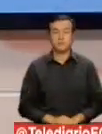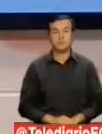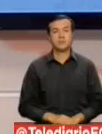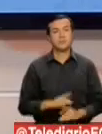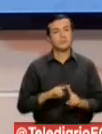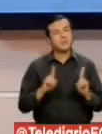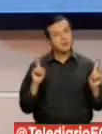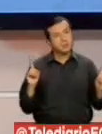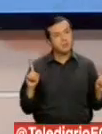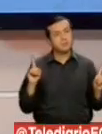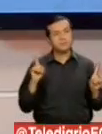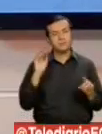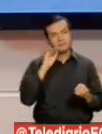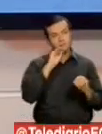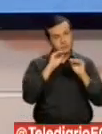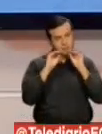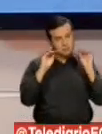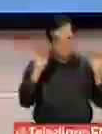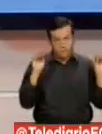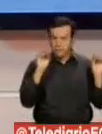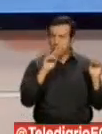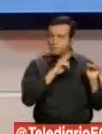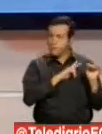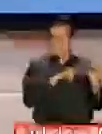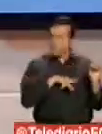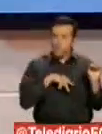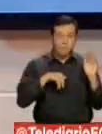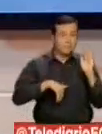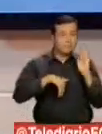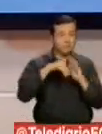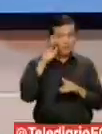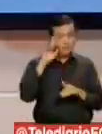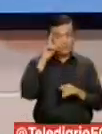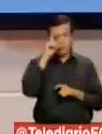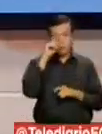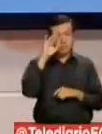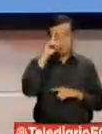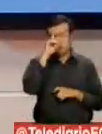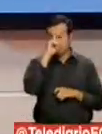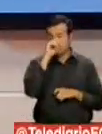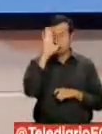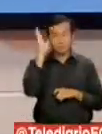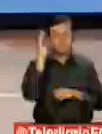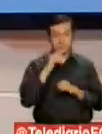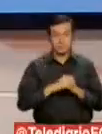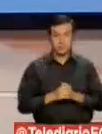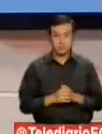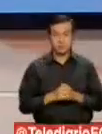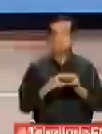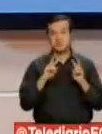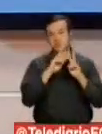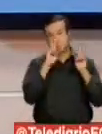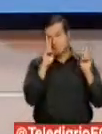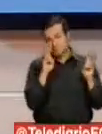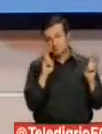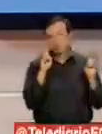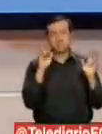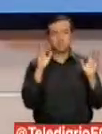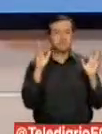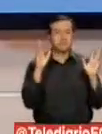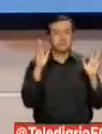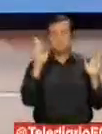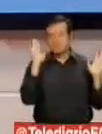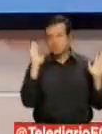Pero Eduardo, yo le quería comentar para mí el nudo más crítico de todo esto. Más que el tema articulado, más